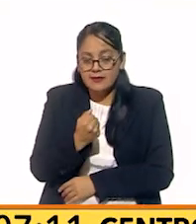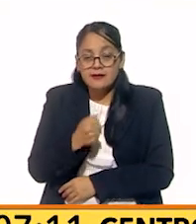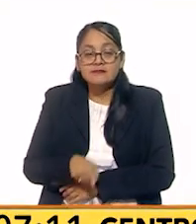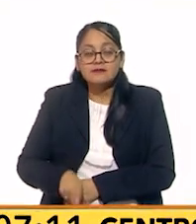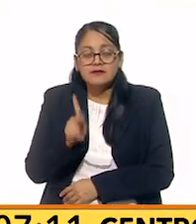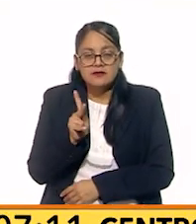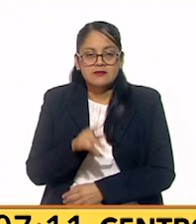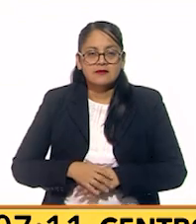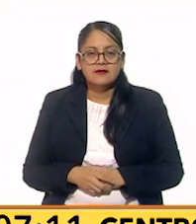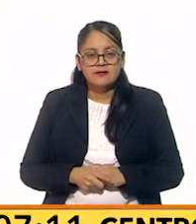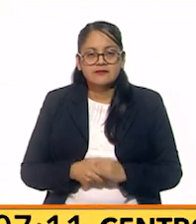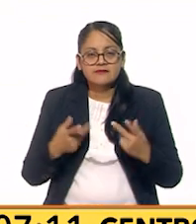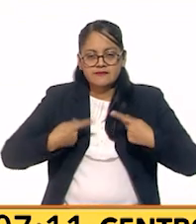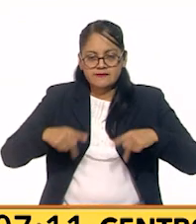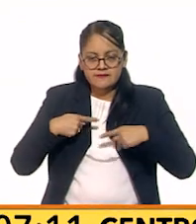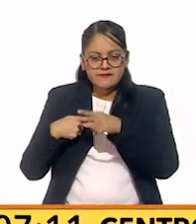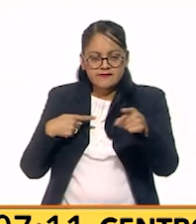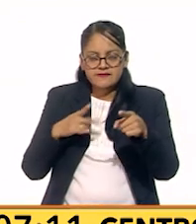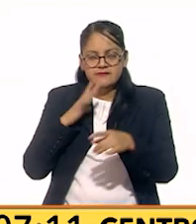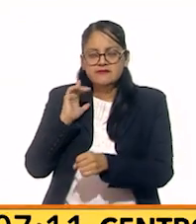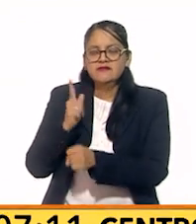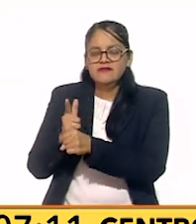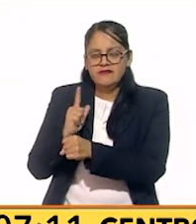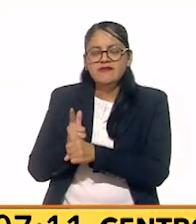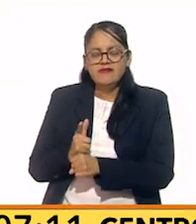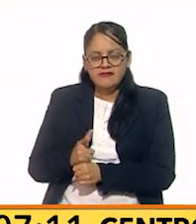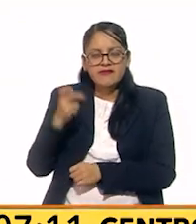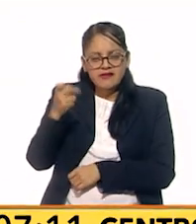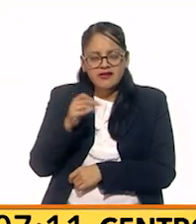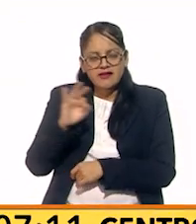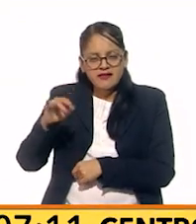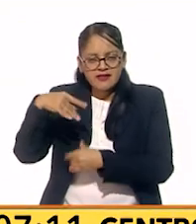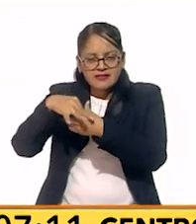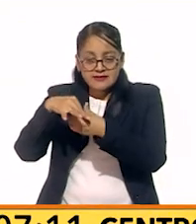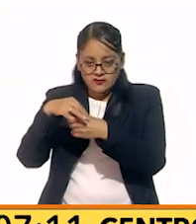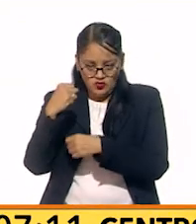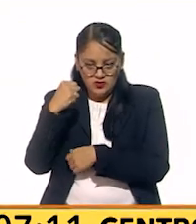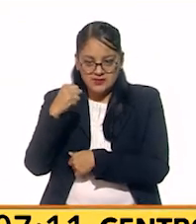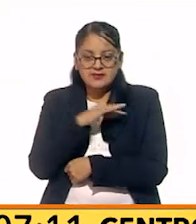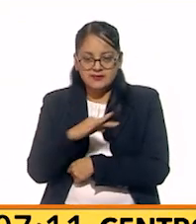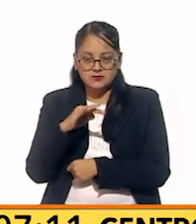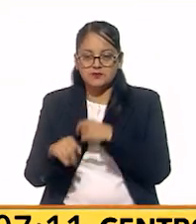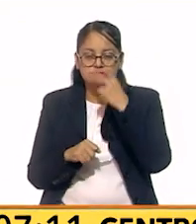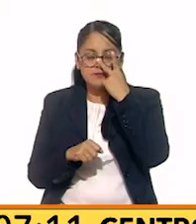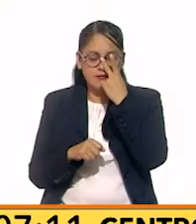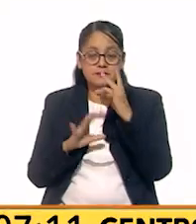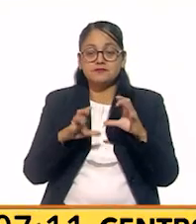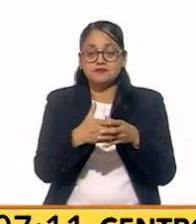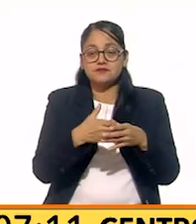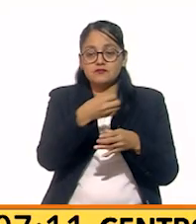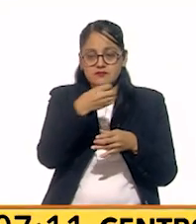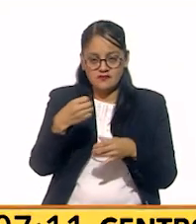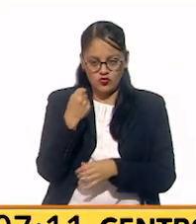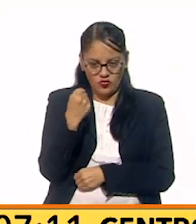Sin embargo, las personas se están dando cuenta de el poder de su voto, el poder de estar en una comunidad